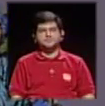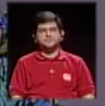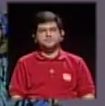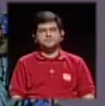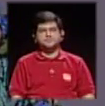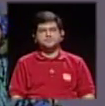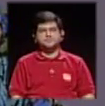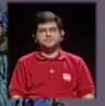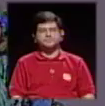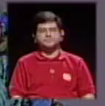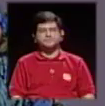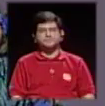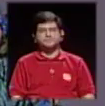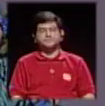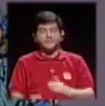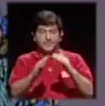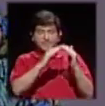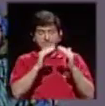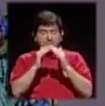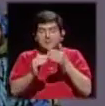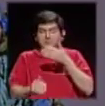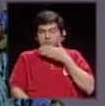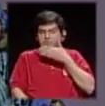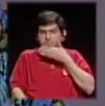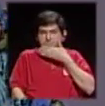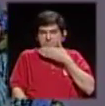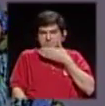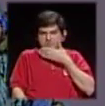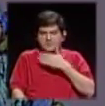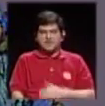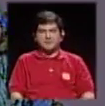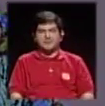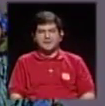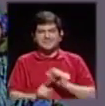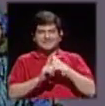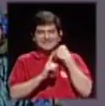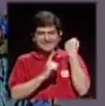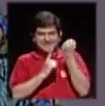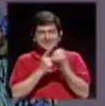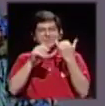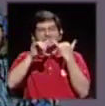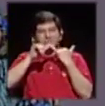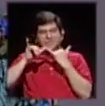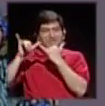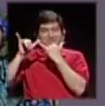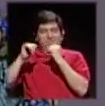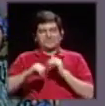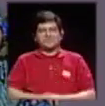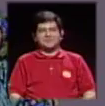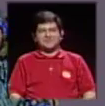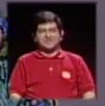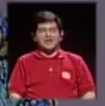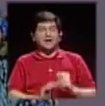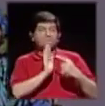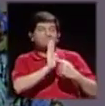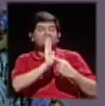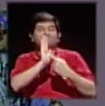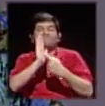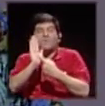para los pueblos indígenas, el hecho de denunciar, el hecho de dar a